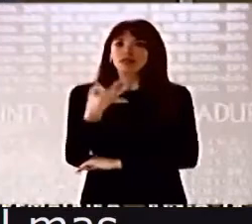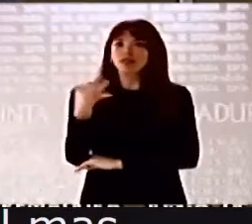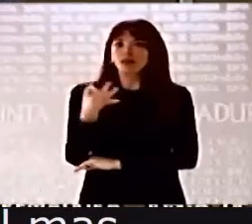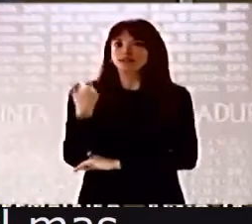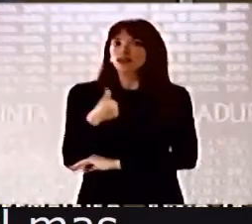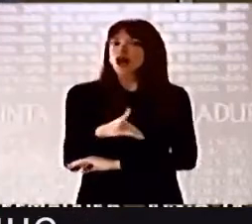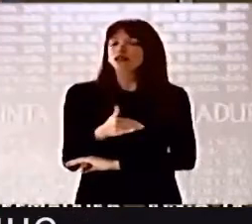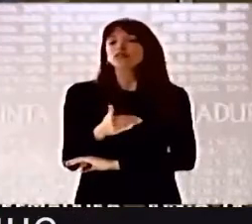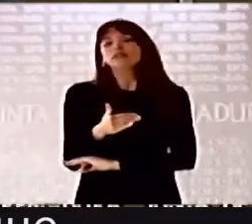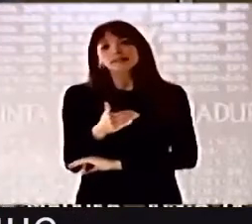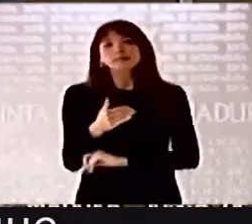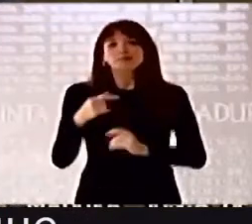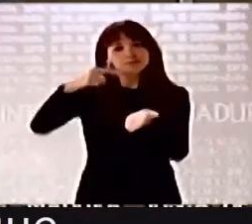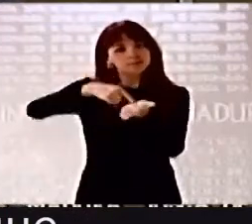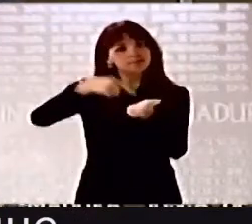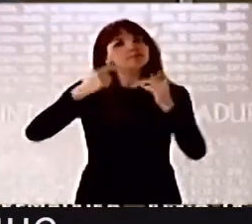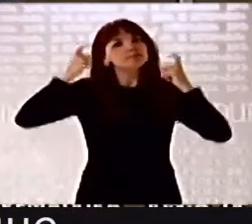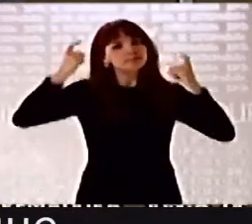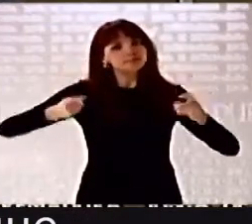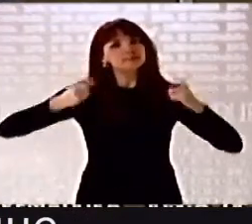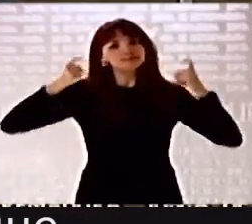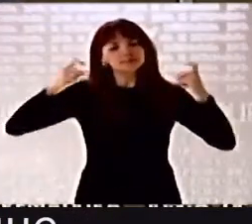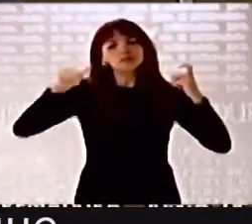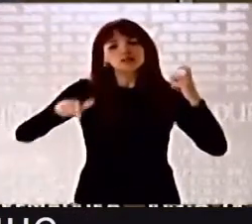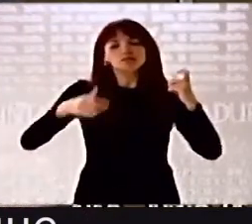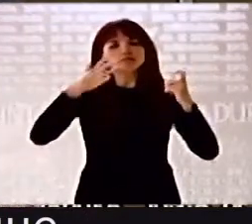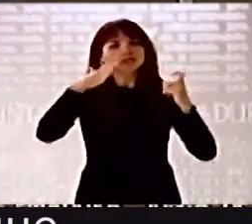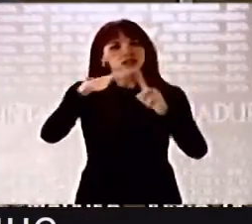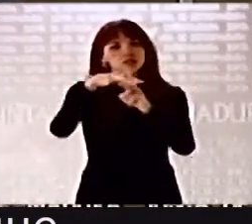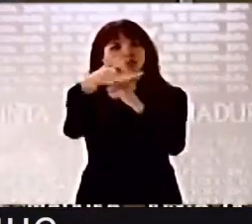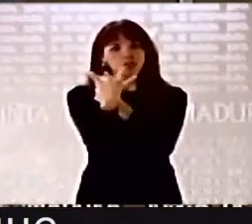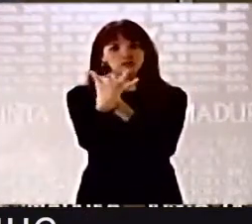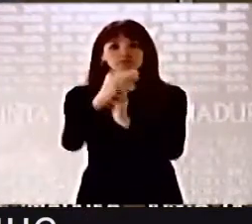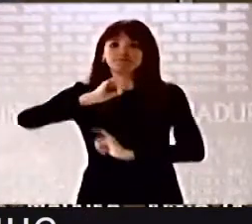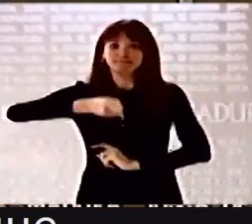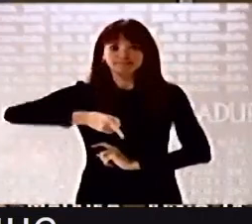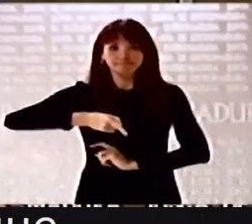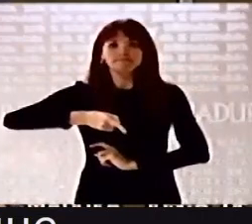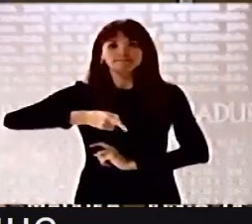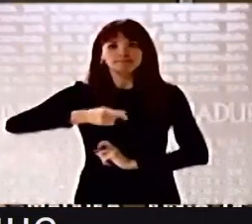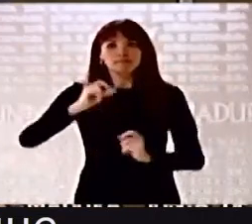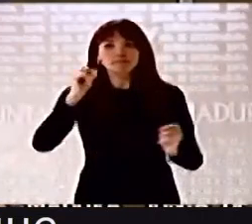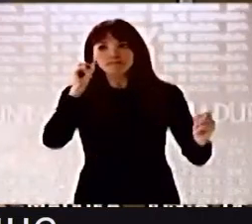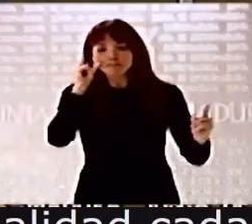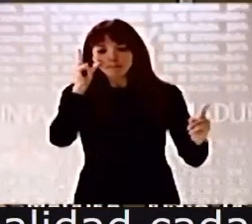volver a insistir en una realidad cada día más